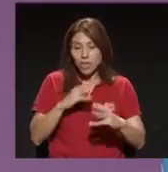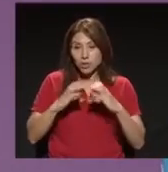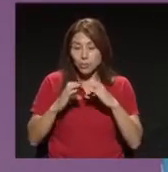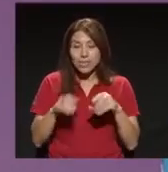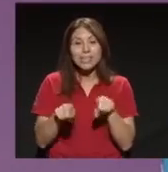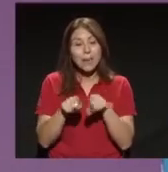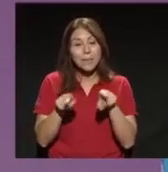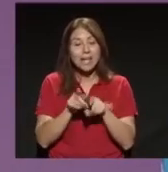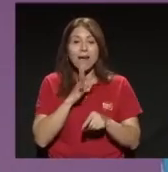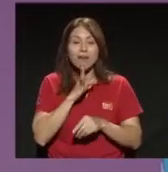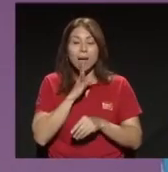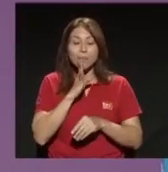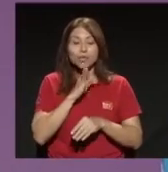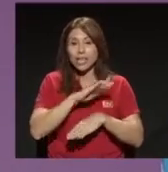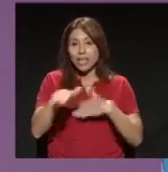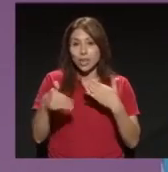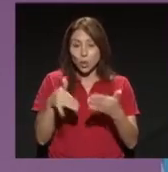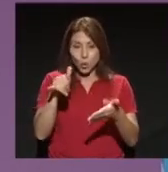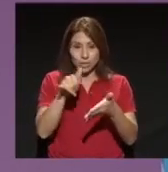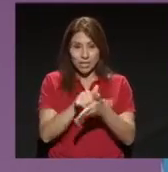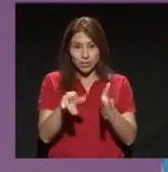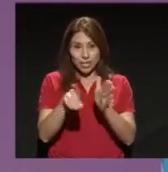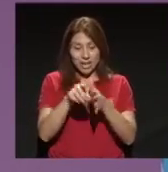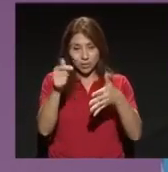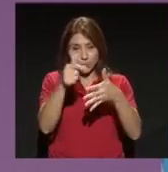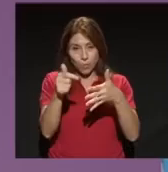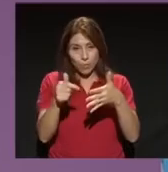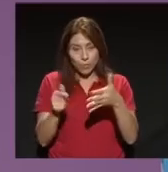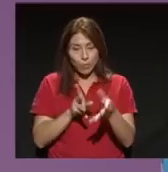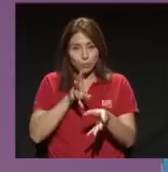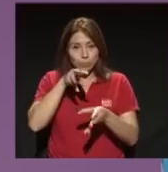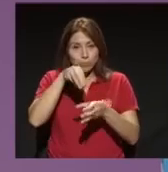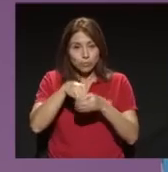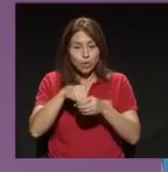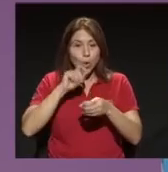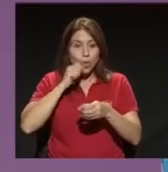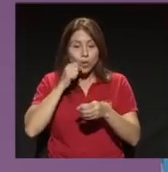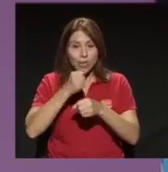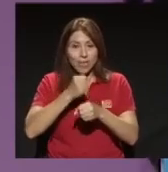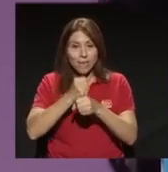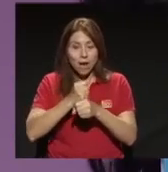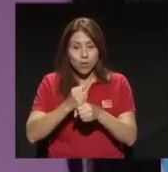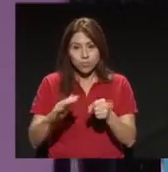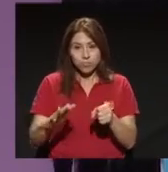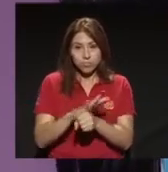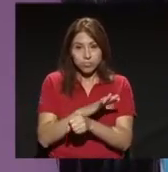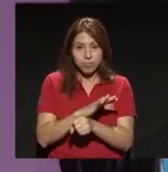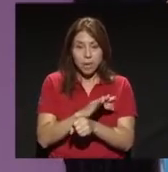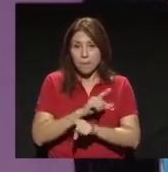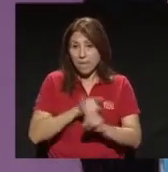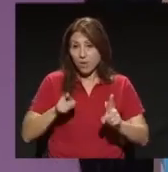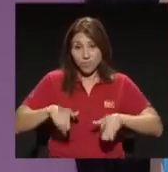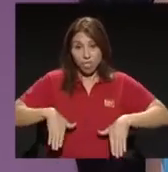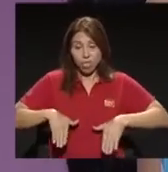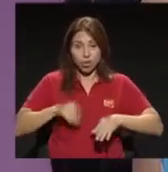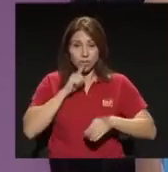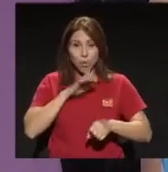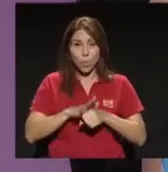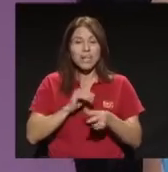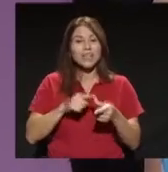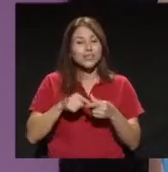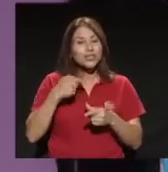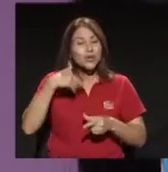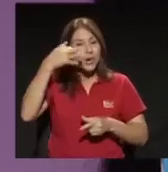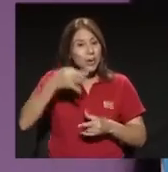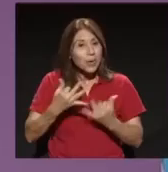de esta generalidad de todos estos derechos que están por ejemplo en el código de trabajo y no sé y no se cumplen entonces lo creemos estamos a nivel de